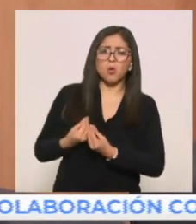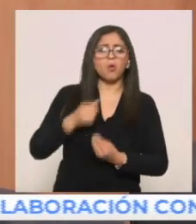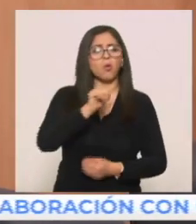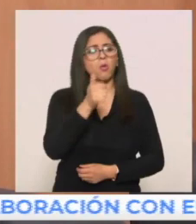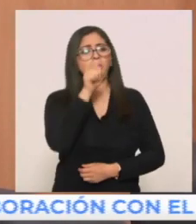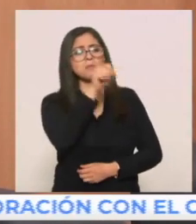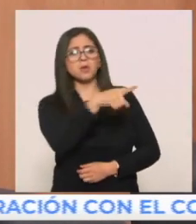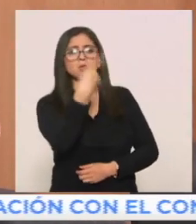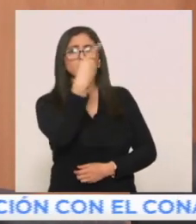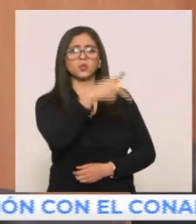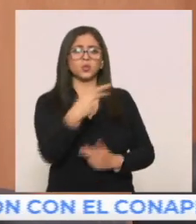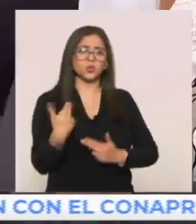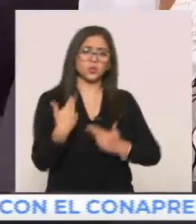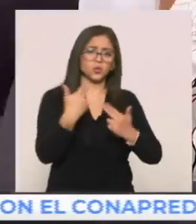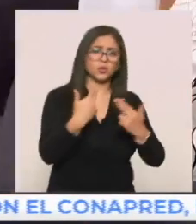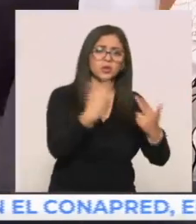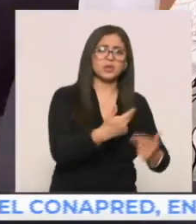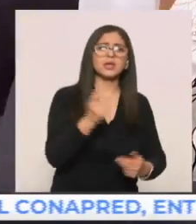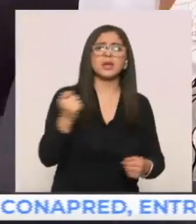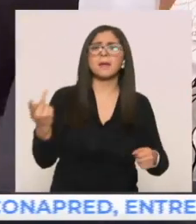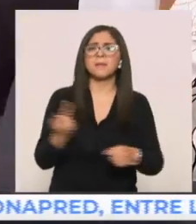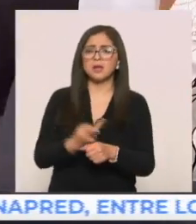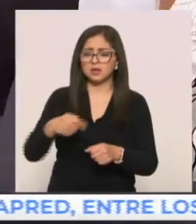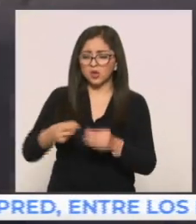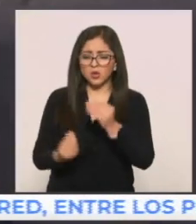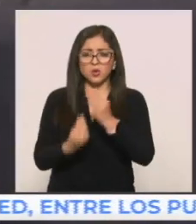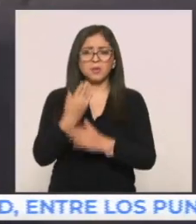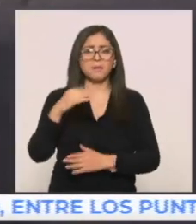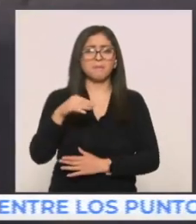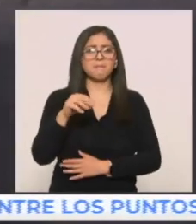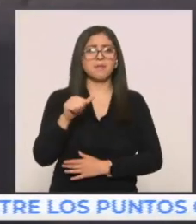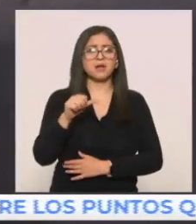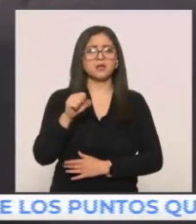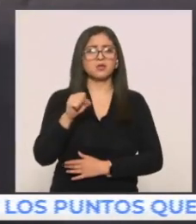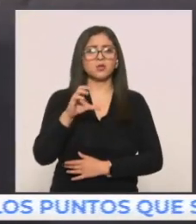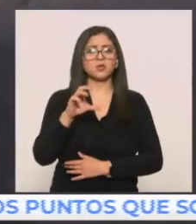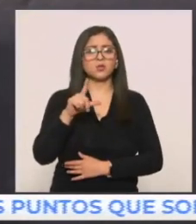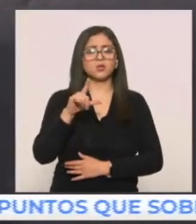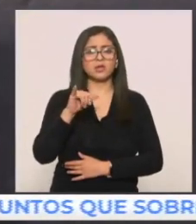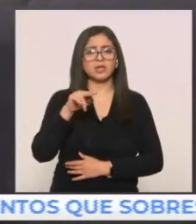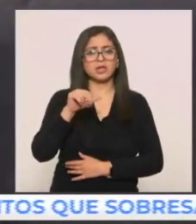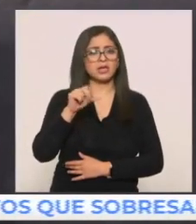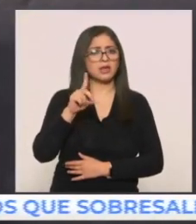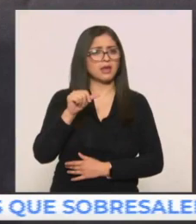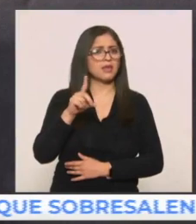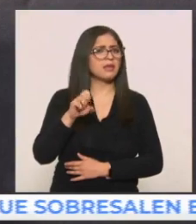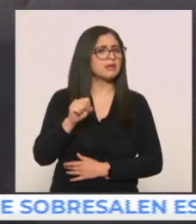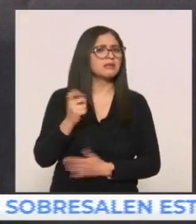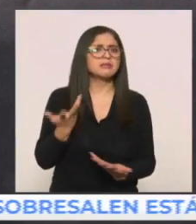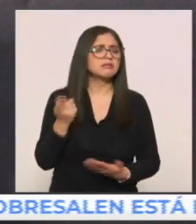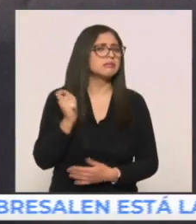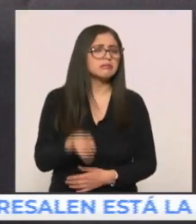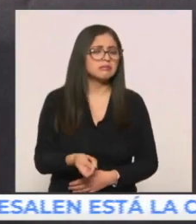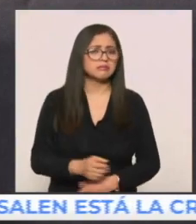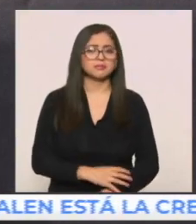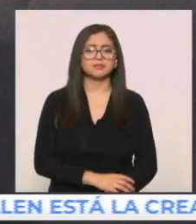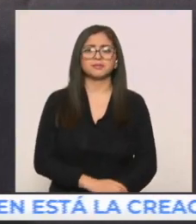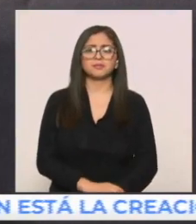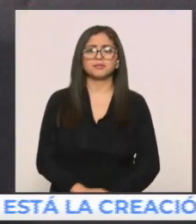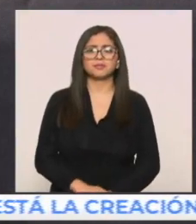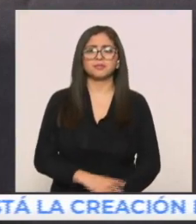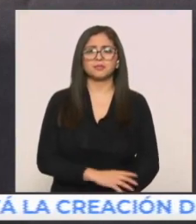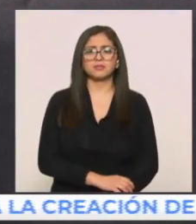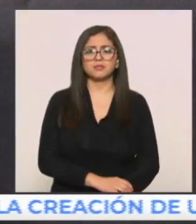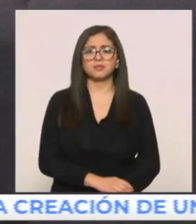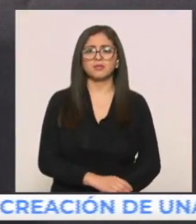de diferente con estas nuevas masculinidades? Mira, cuando hablamos de masculinidad hay que entender que es un proceso de construcción